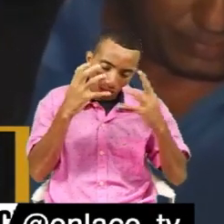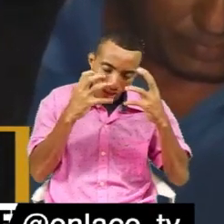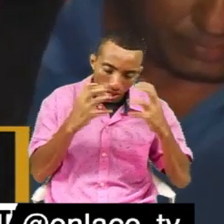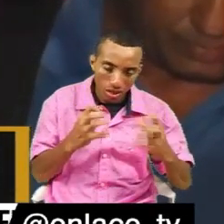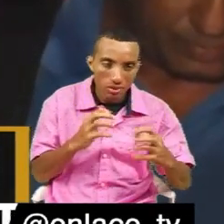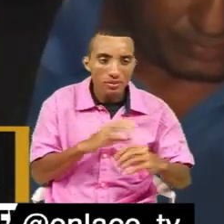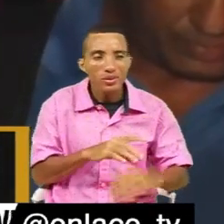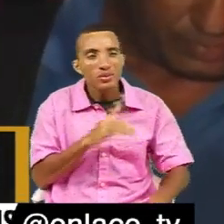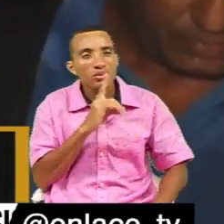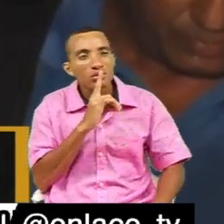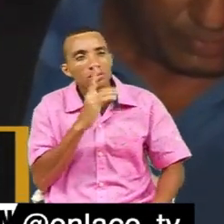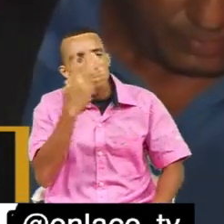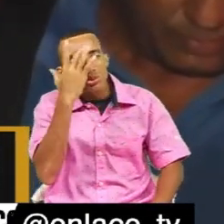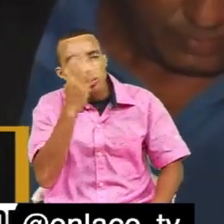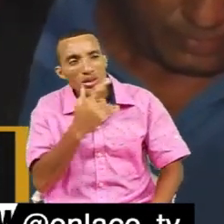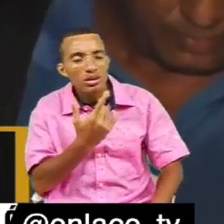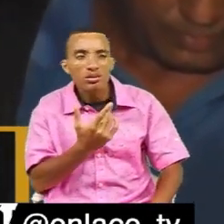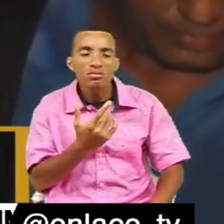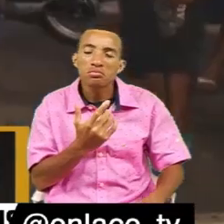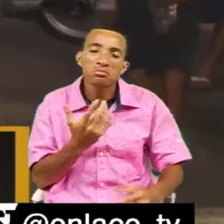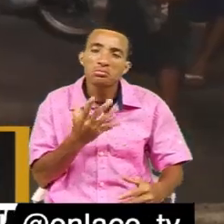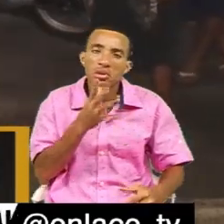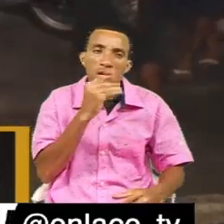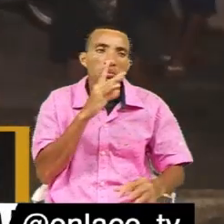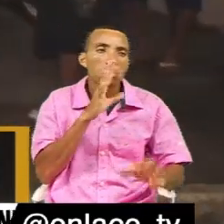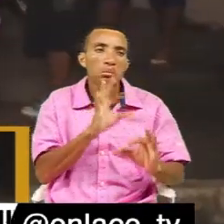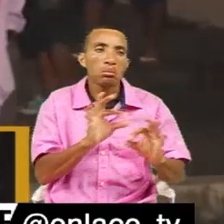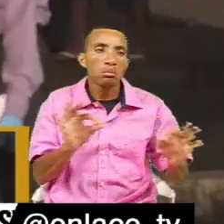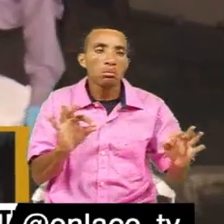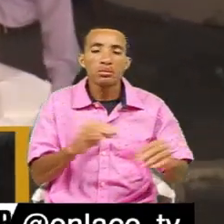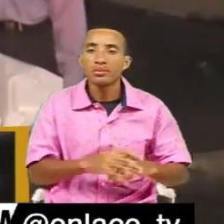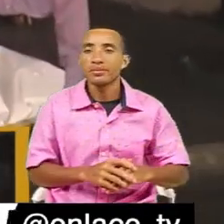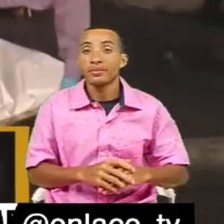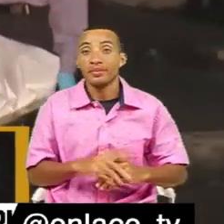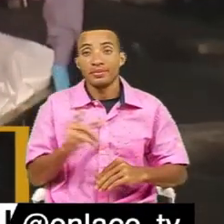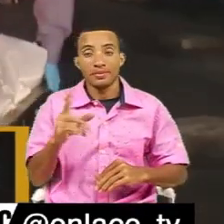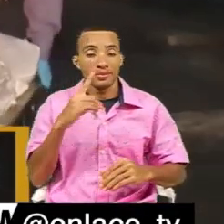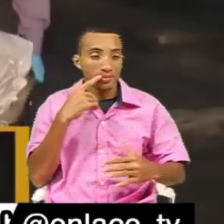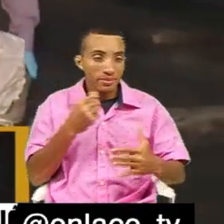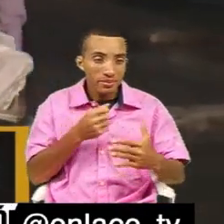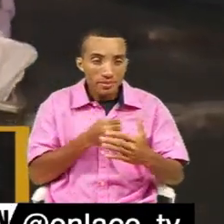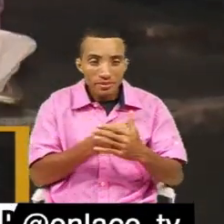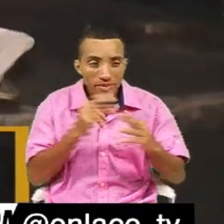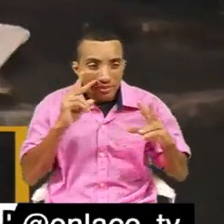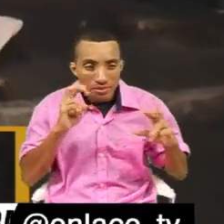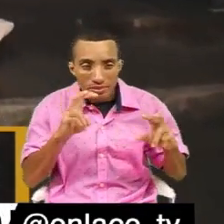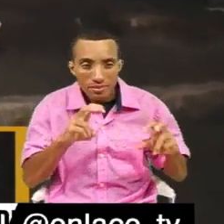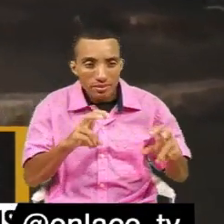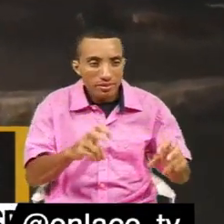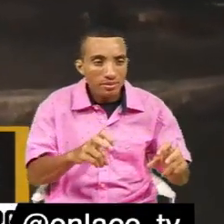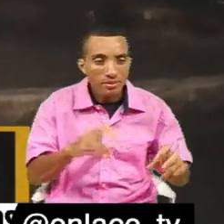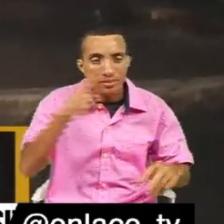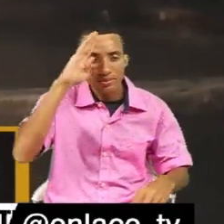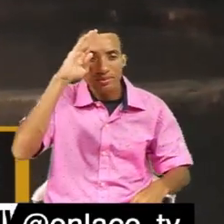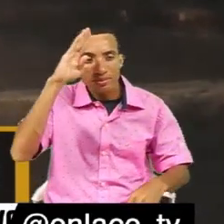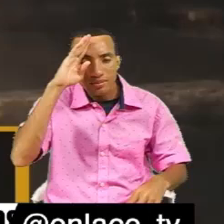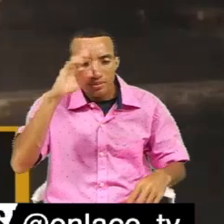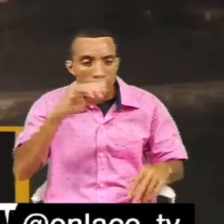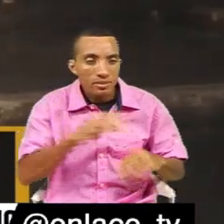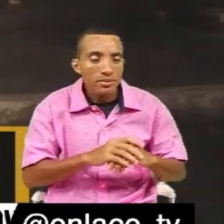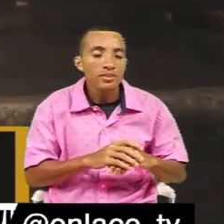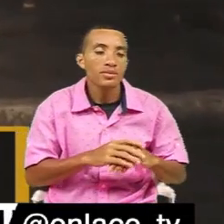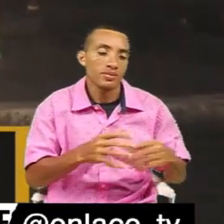nada. Cuando me llamaron que se había ahorcado. La seccional de investigación criminal de la policía del Magdalena Medio realizó la inspección